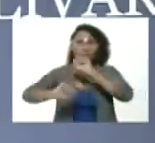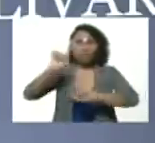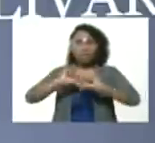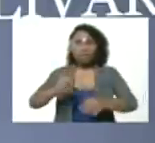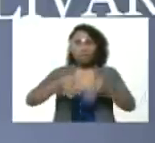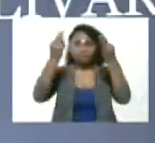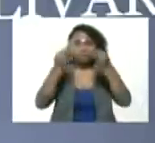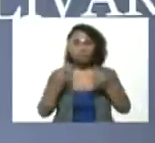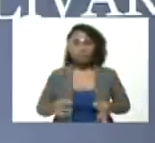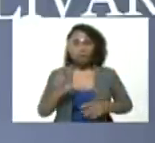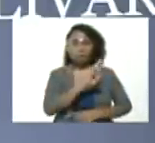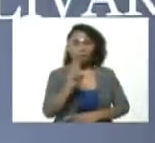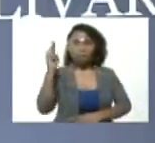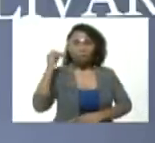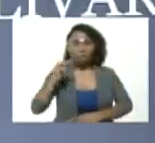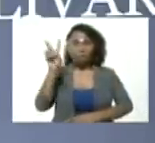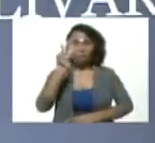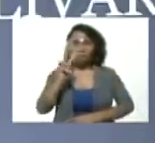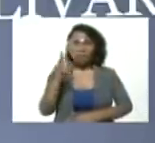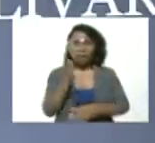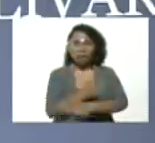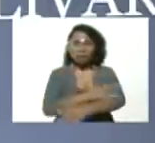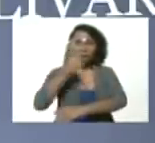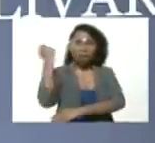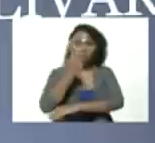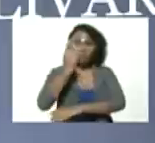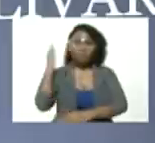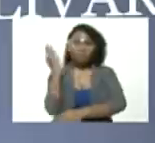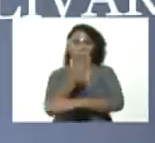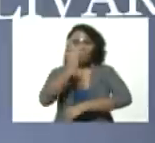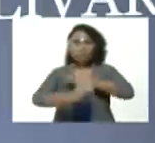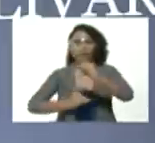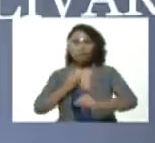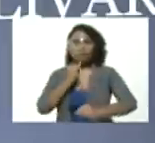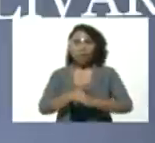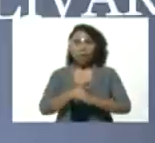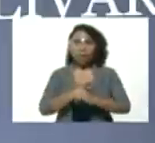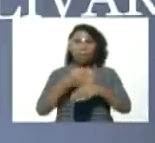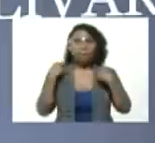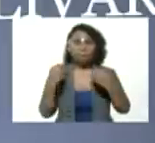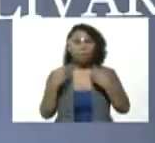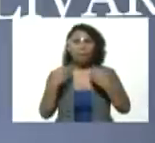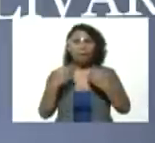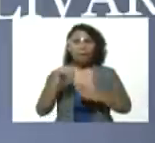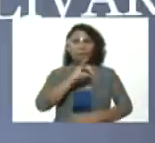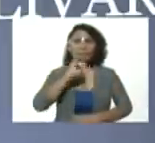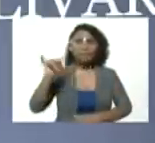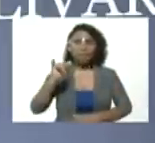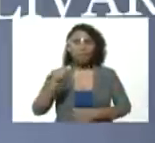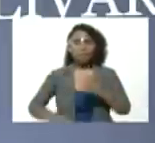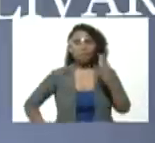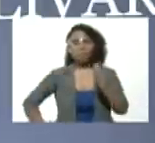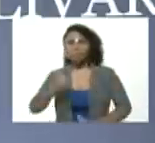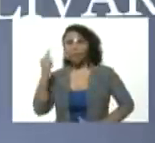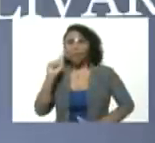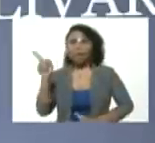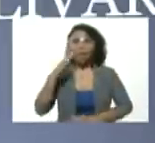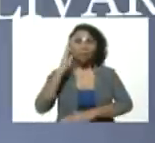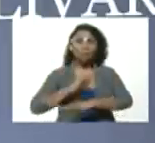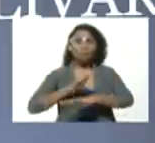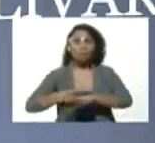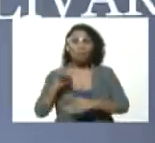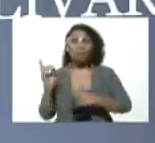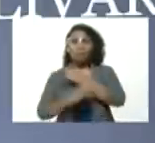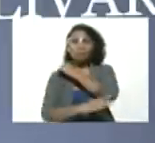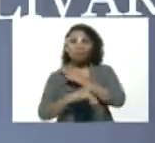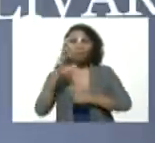de la República Bolivariana de Venezuela ante la Corte Penal Internacional para denunciar una vez más estos delitos de lesa